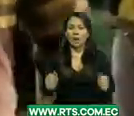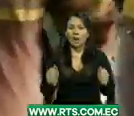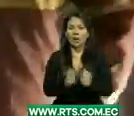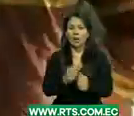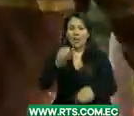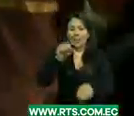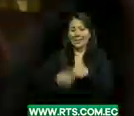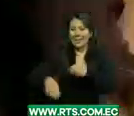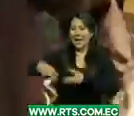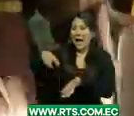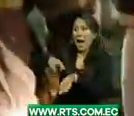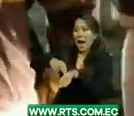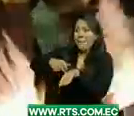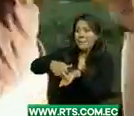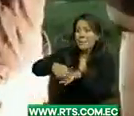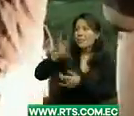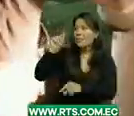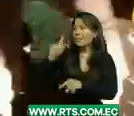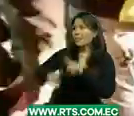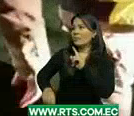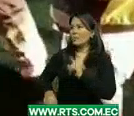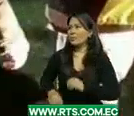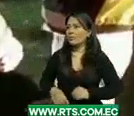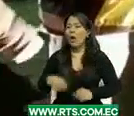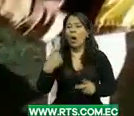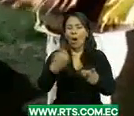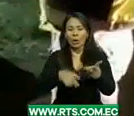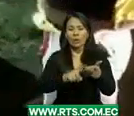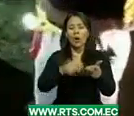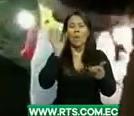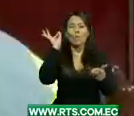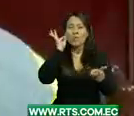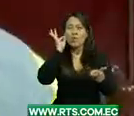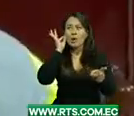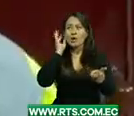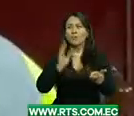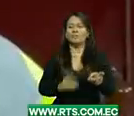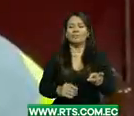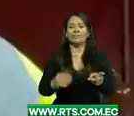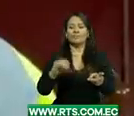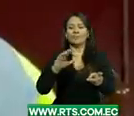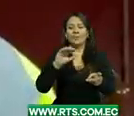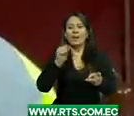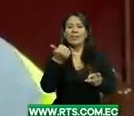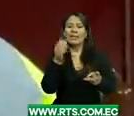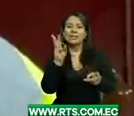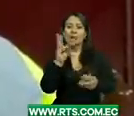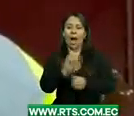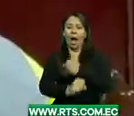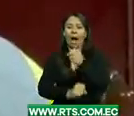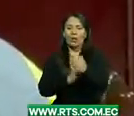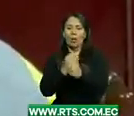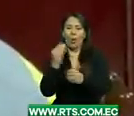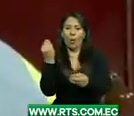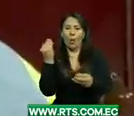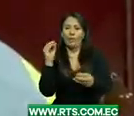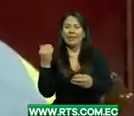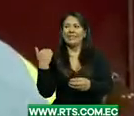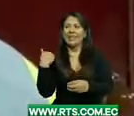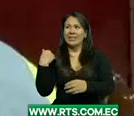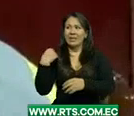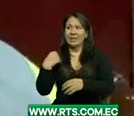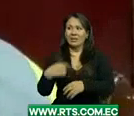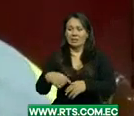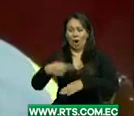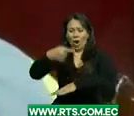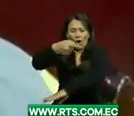de la pierna. Tenemos una señora de sexo femenino, una paciente de sexo femenino de 16 años que tiene de corte en